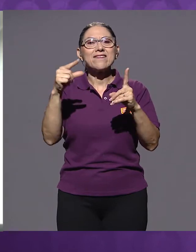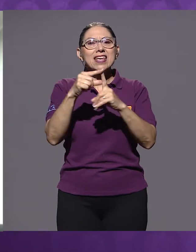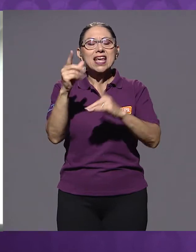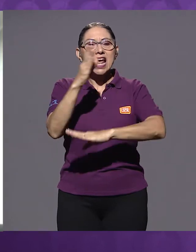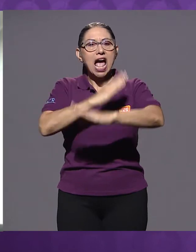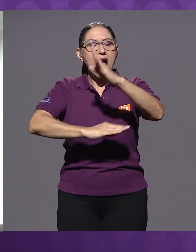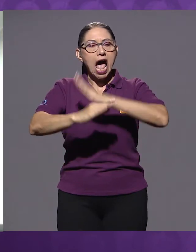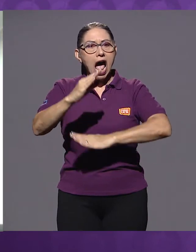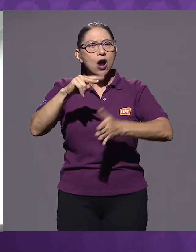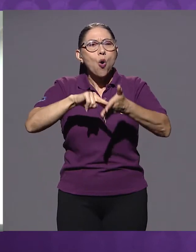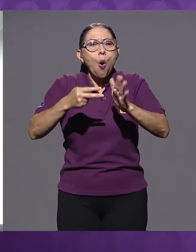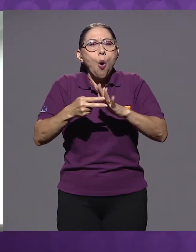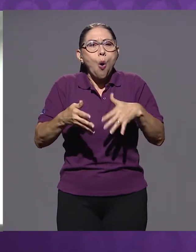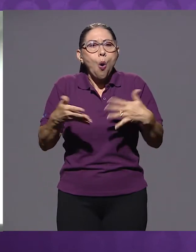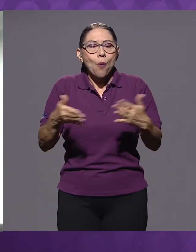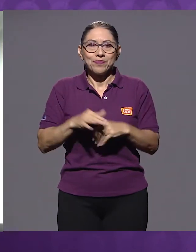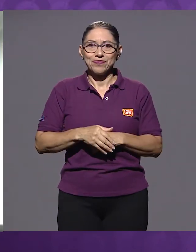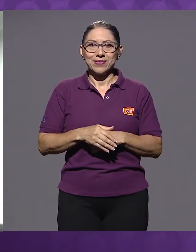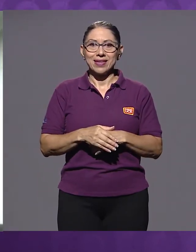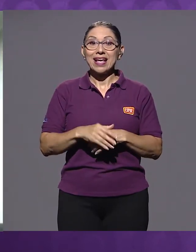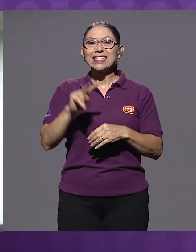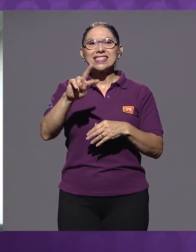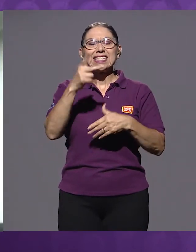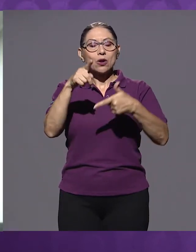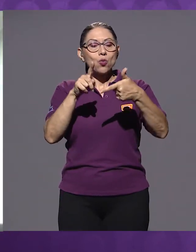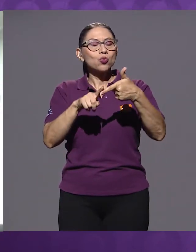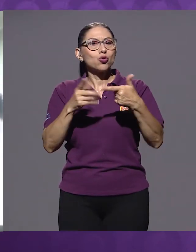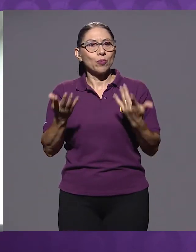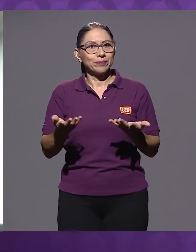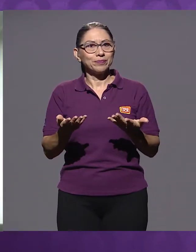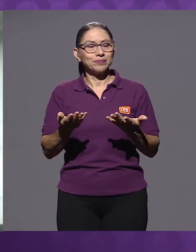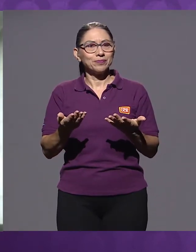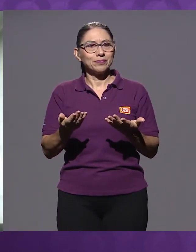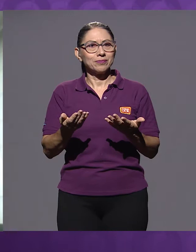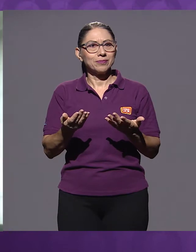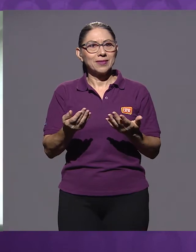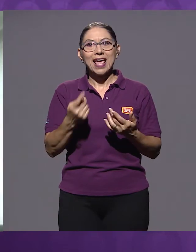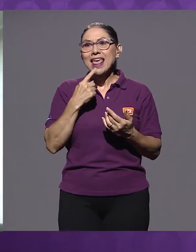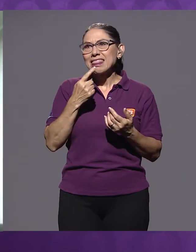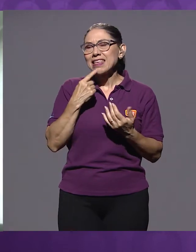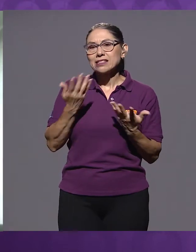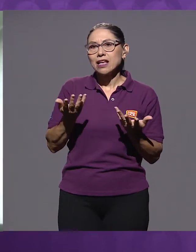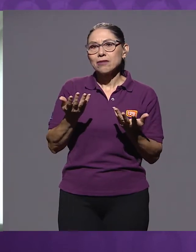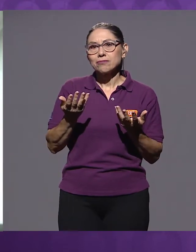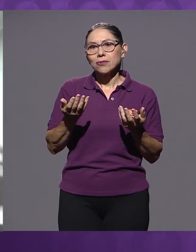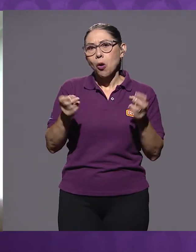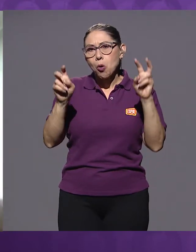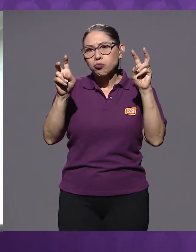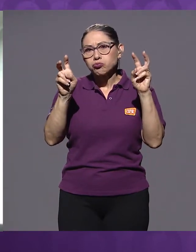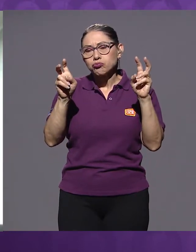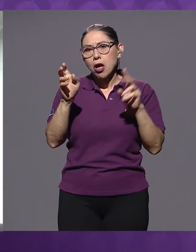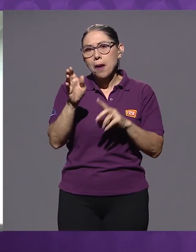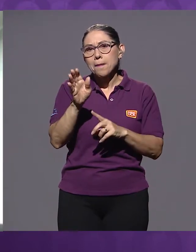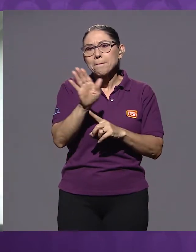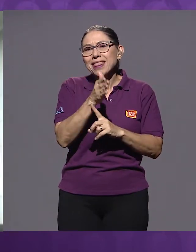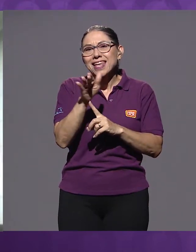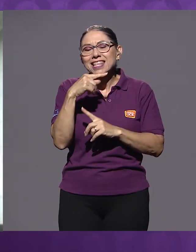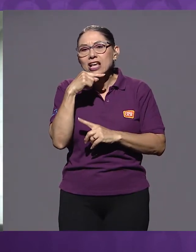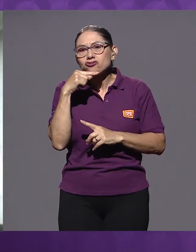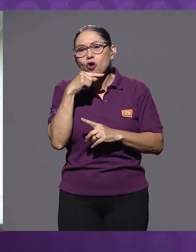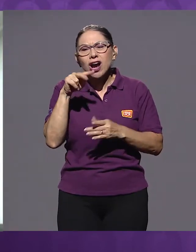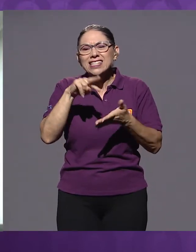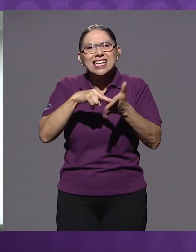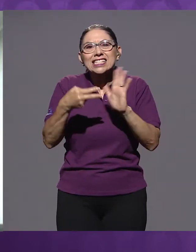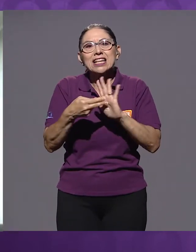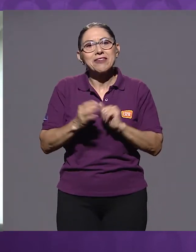Lo segundo es tener banderitas rojas acerca de los estereotipos, ¿sí? No mostrar a las